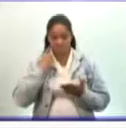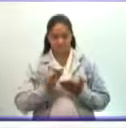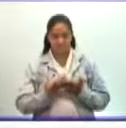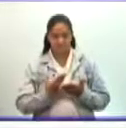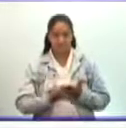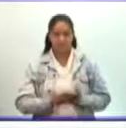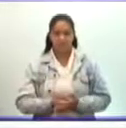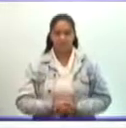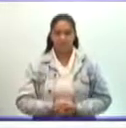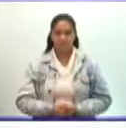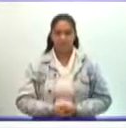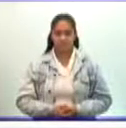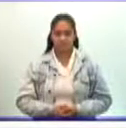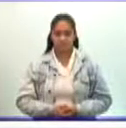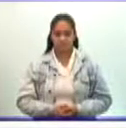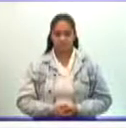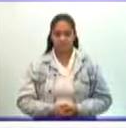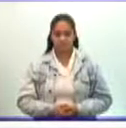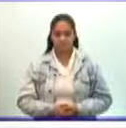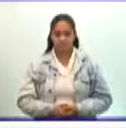respuesta.